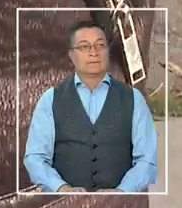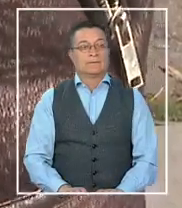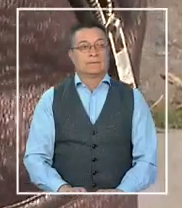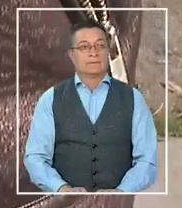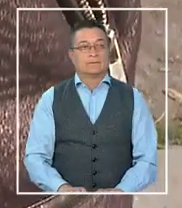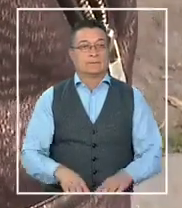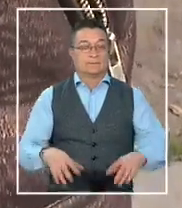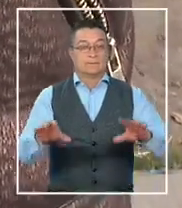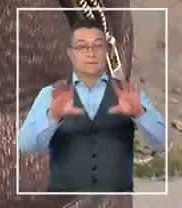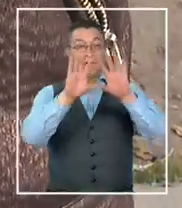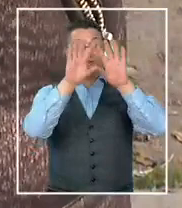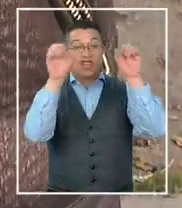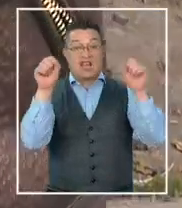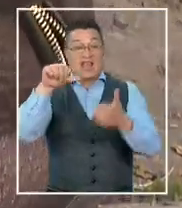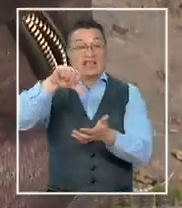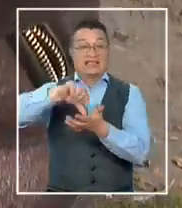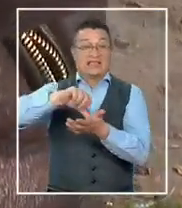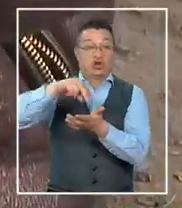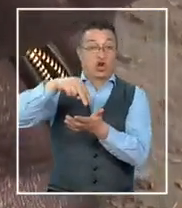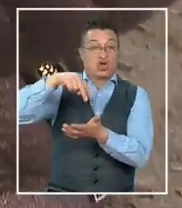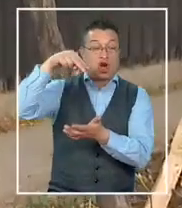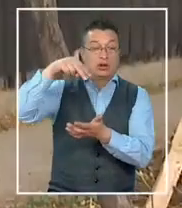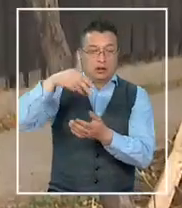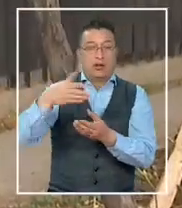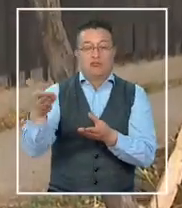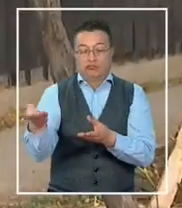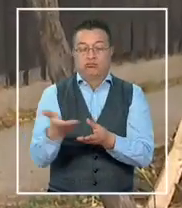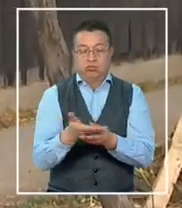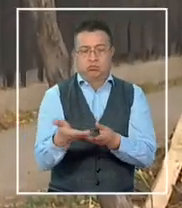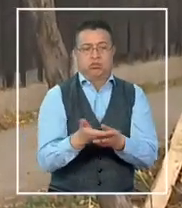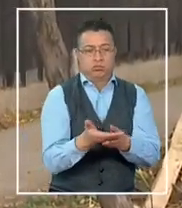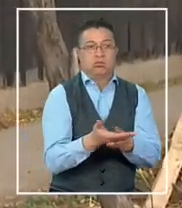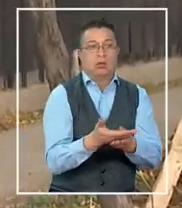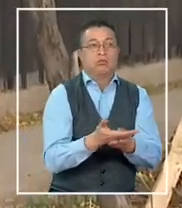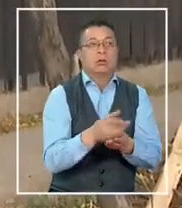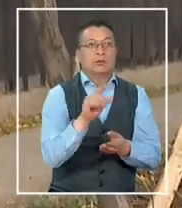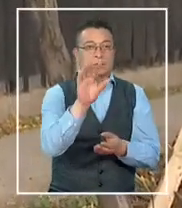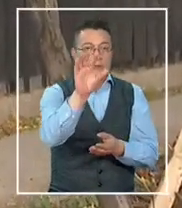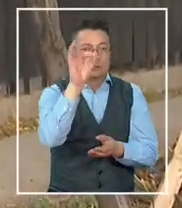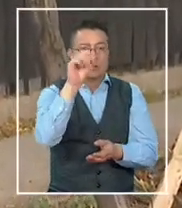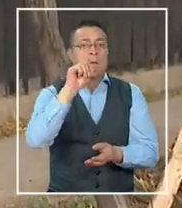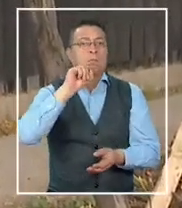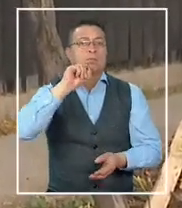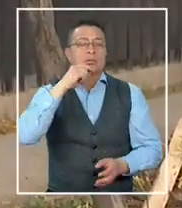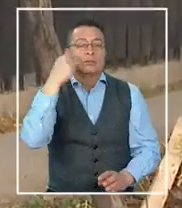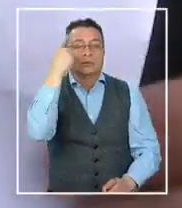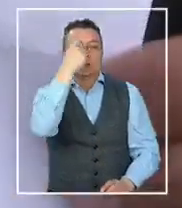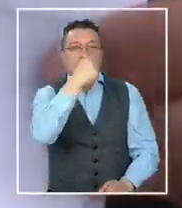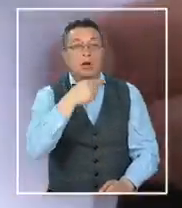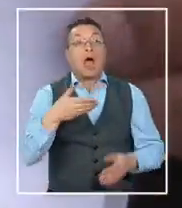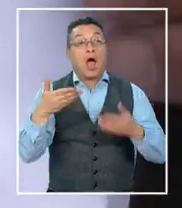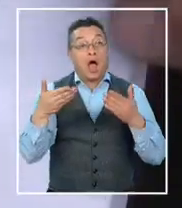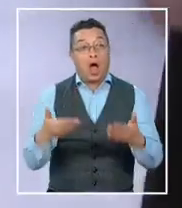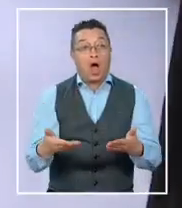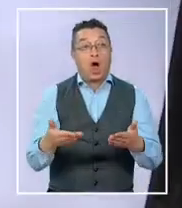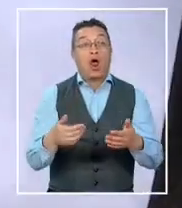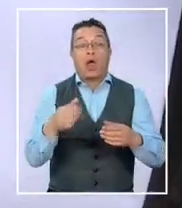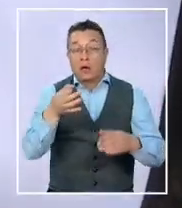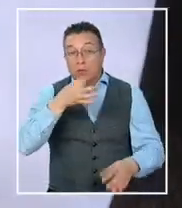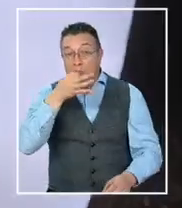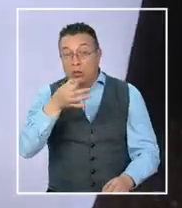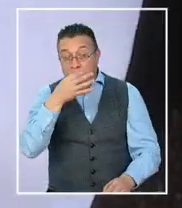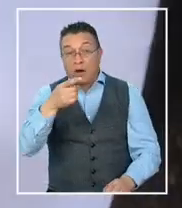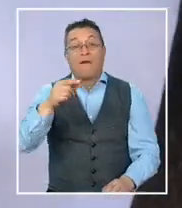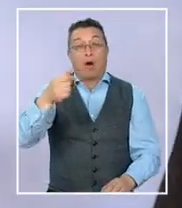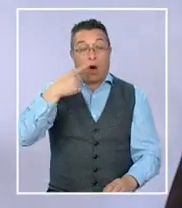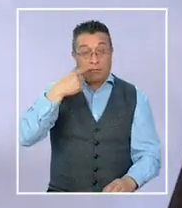La Fiscalía Centro Norte se encuentra recolectando antecedentes para identificar al agresor. Por ahora, junto al testimonio de